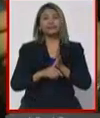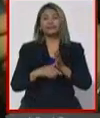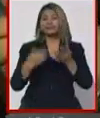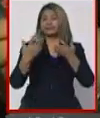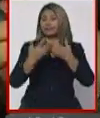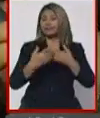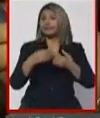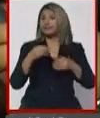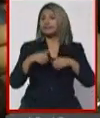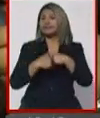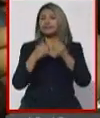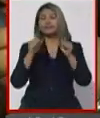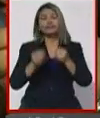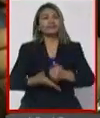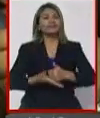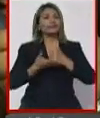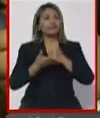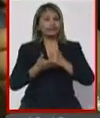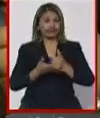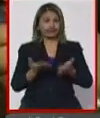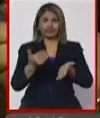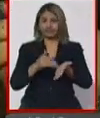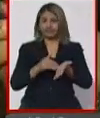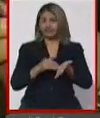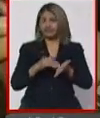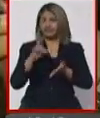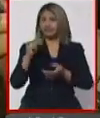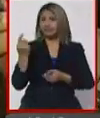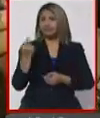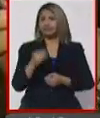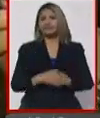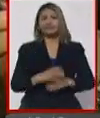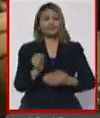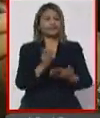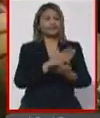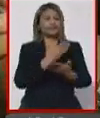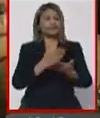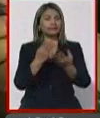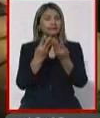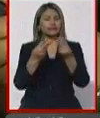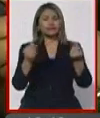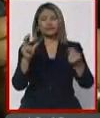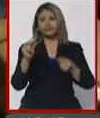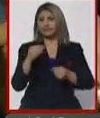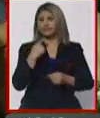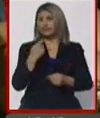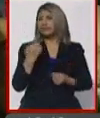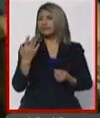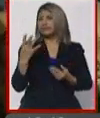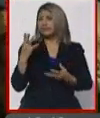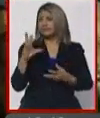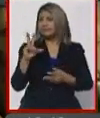del concierto, a ver cómo podemos aportar. Pero vuelvo y repito, no tan solo es un concierto y desaparecer. Por eso